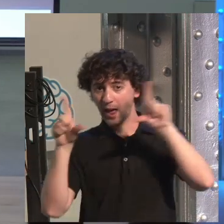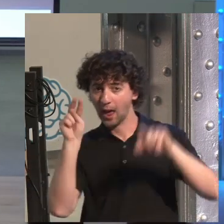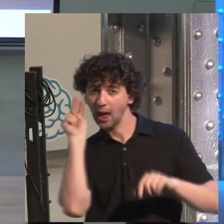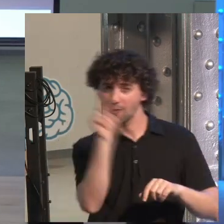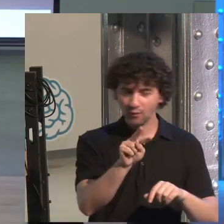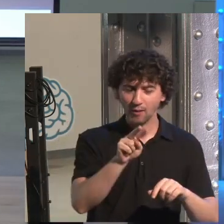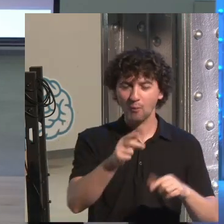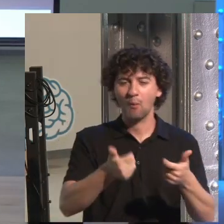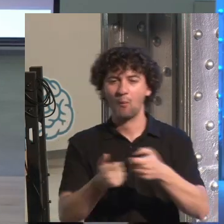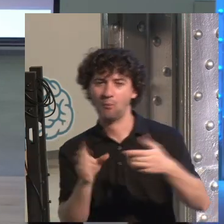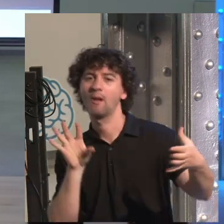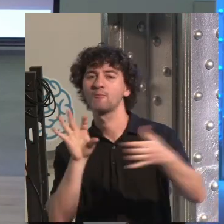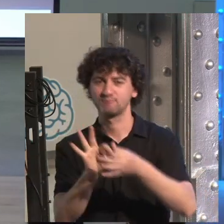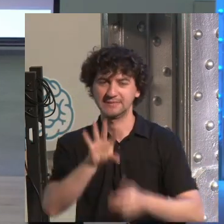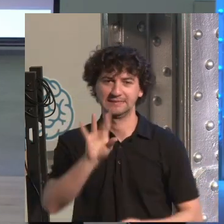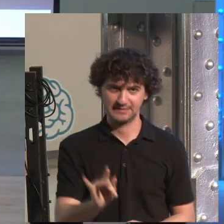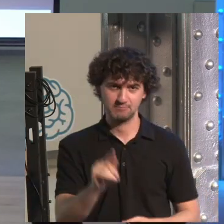videojuego. Lo podéis ver aquí.